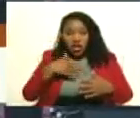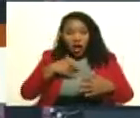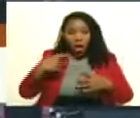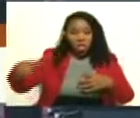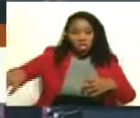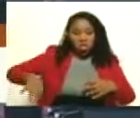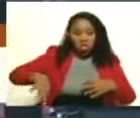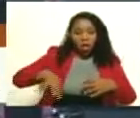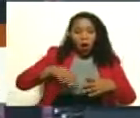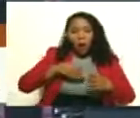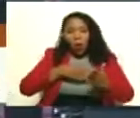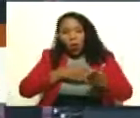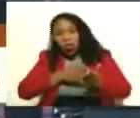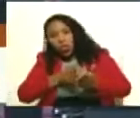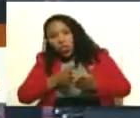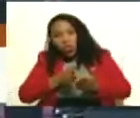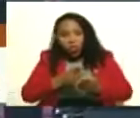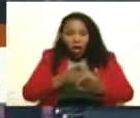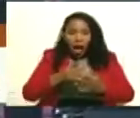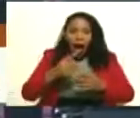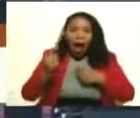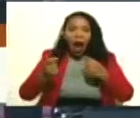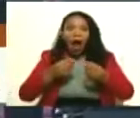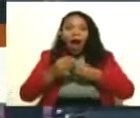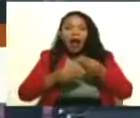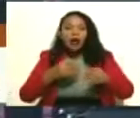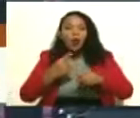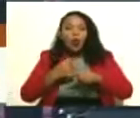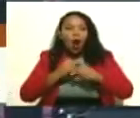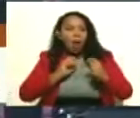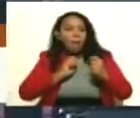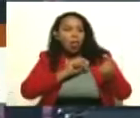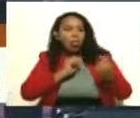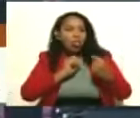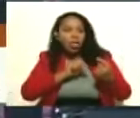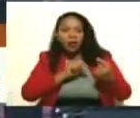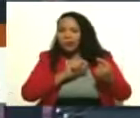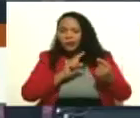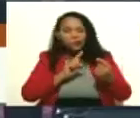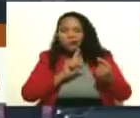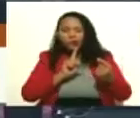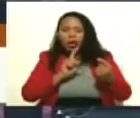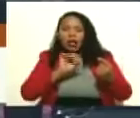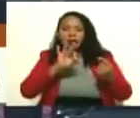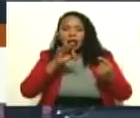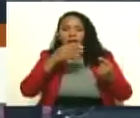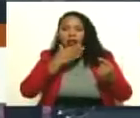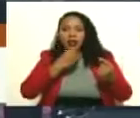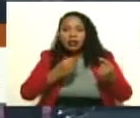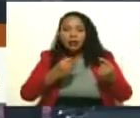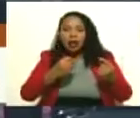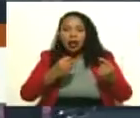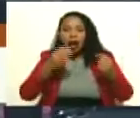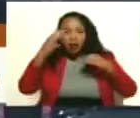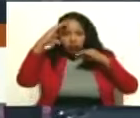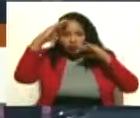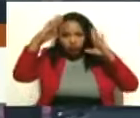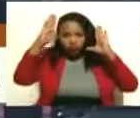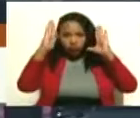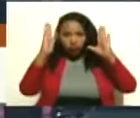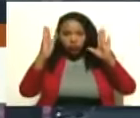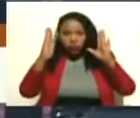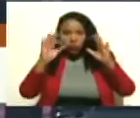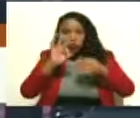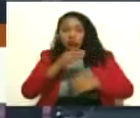en una, ¿cómo se llama?, en un dime y direte. No, concentrémonos en el 3 de diciembre. El 3